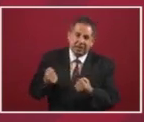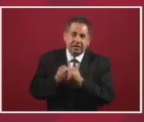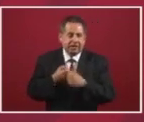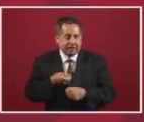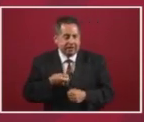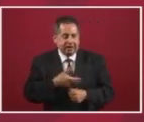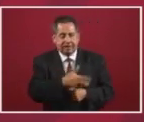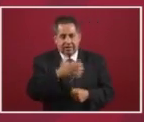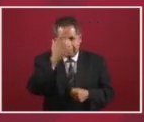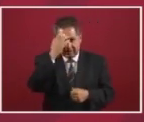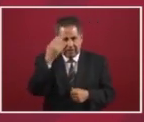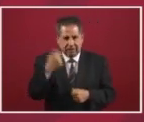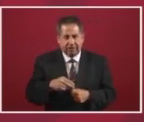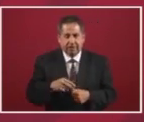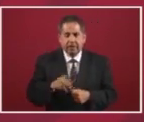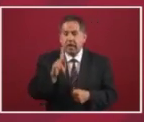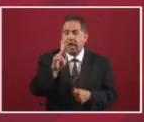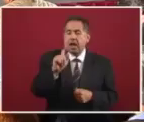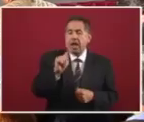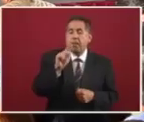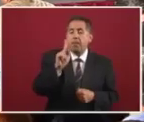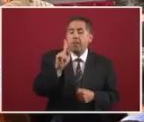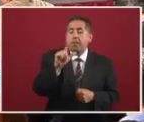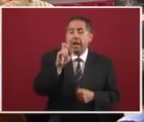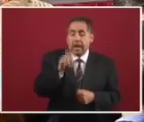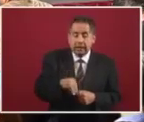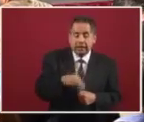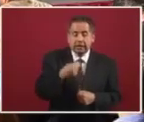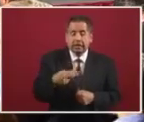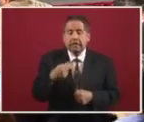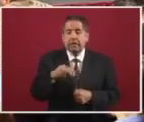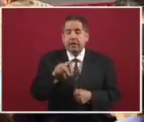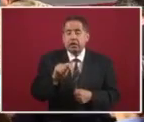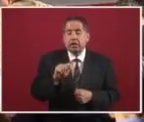como el Plan de Tuxtepec.